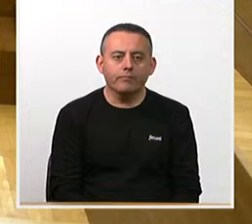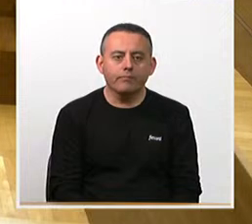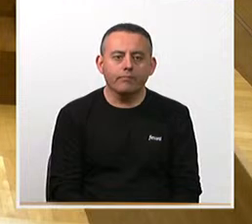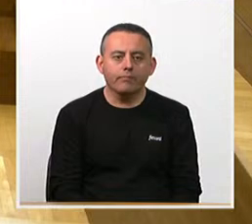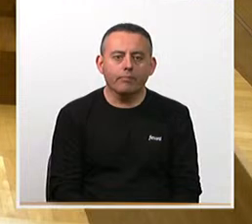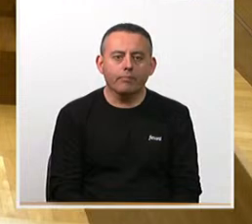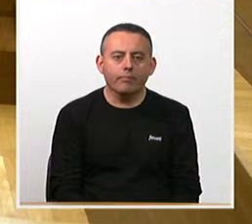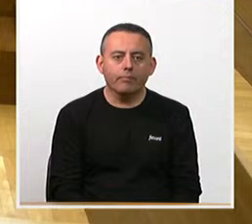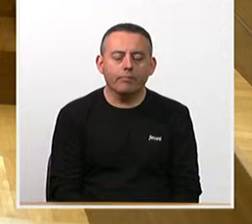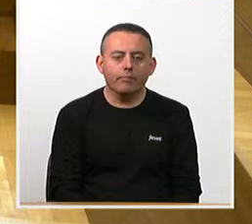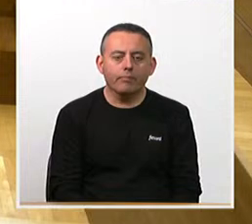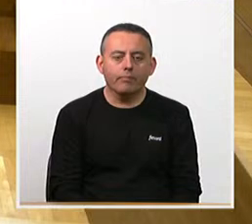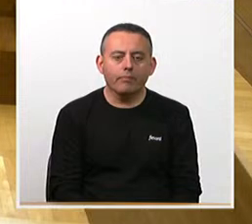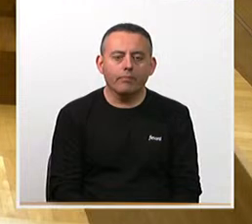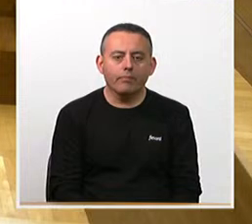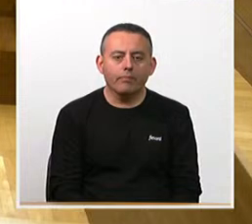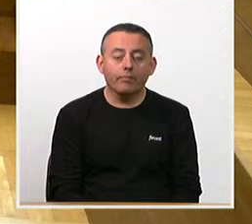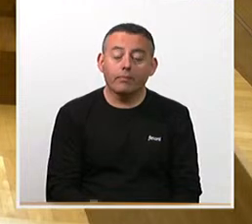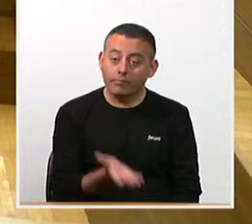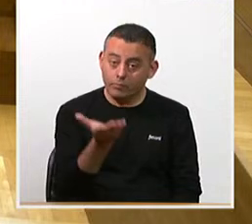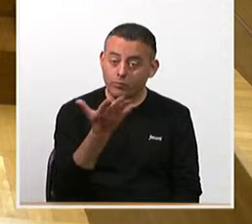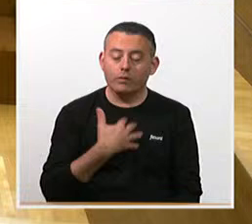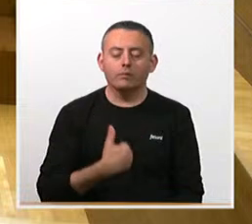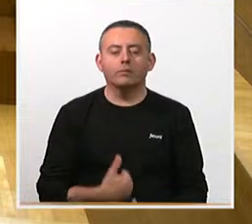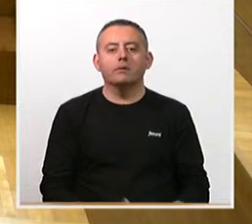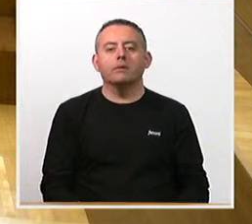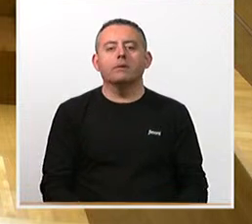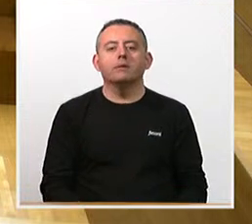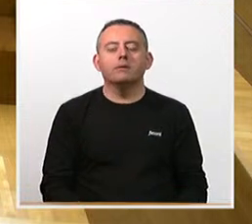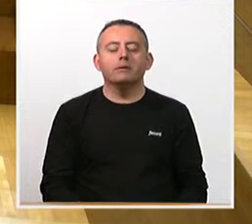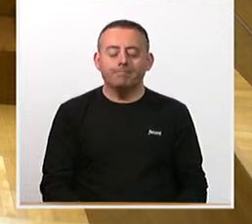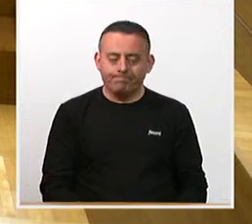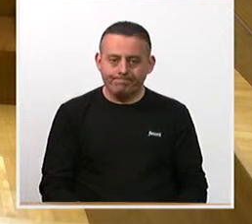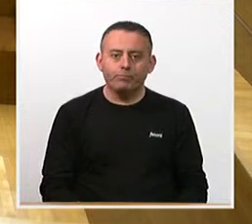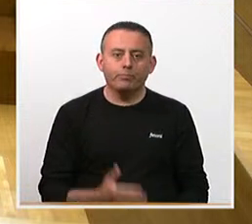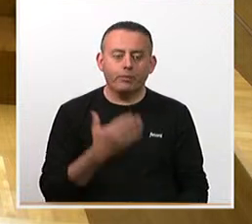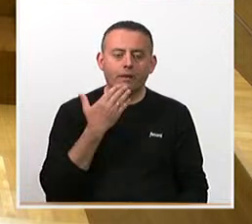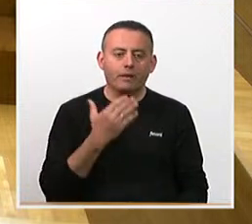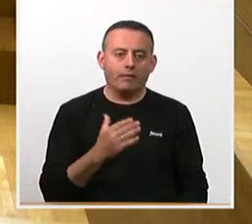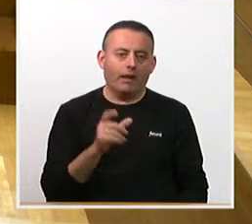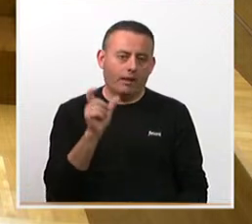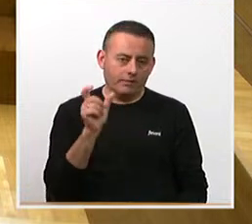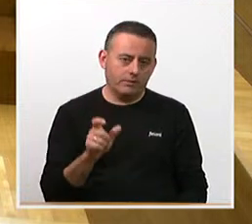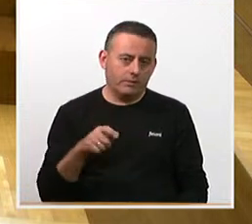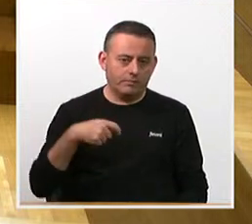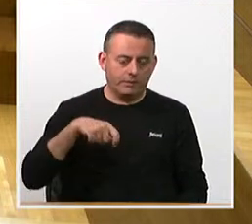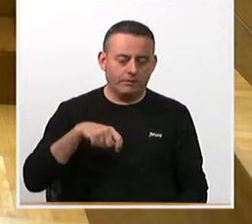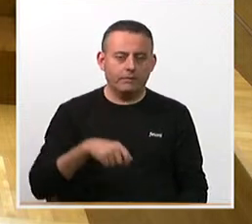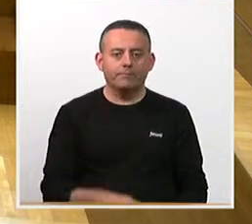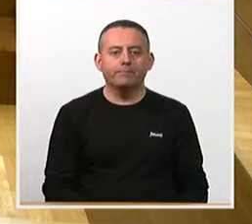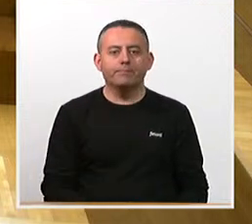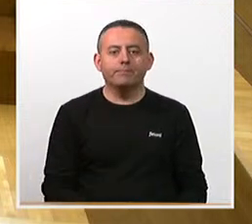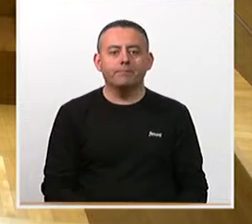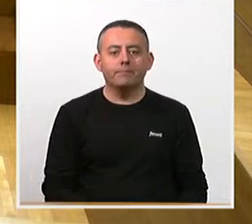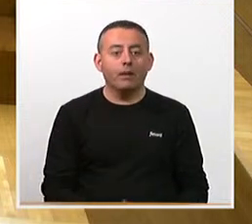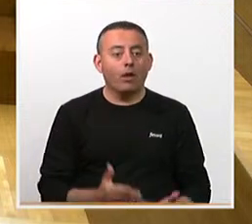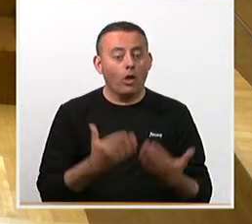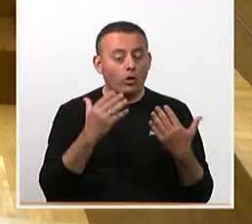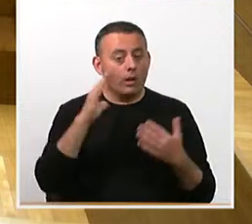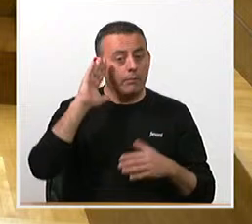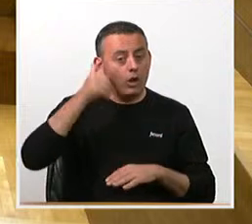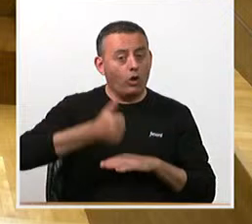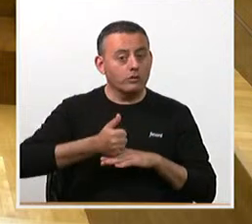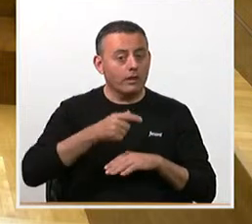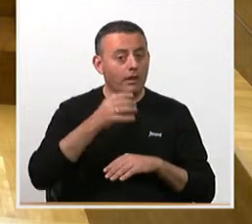Gracias Cuando quiera Sí gracias señora presidente honorable consellera